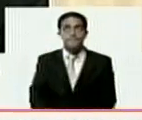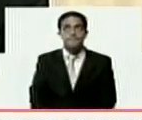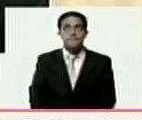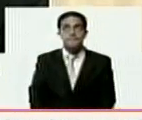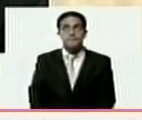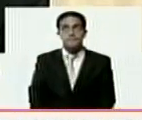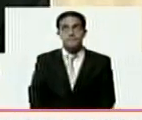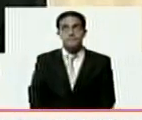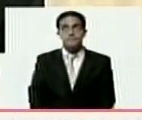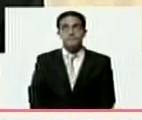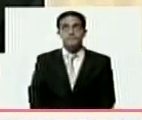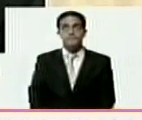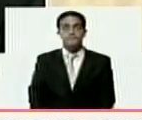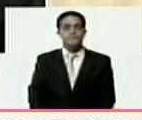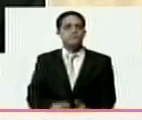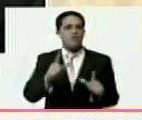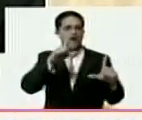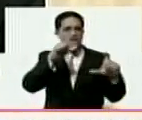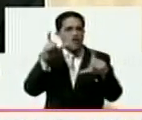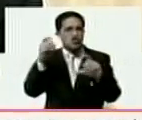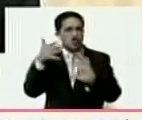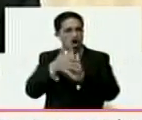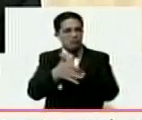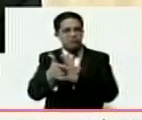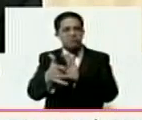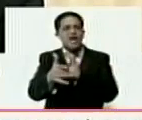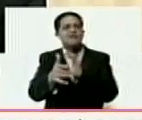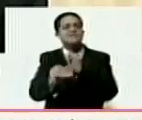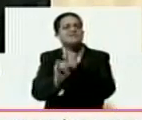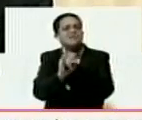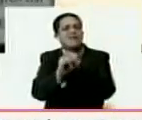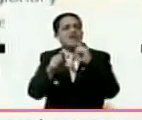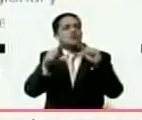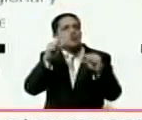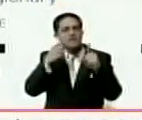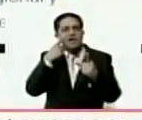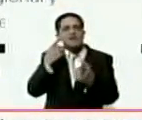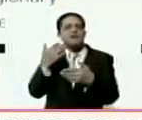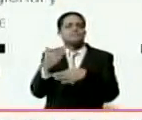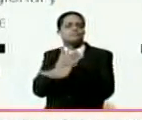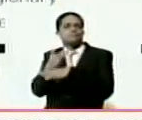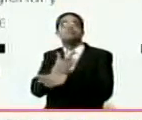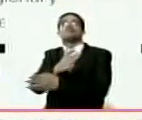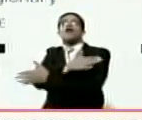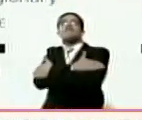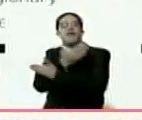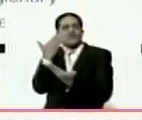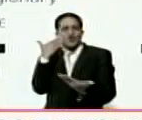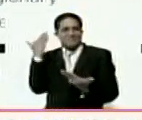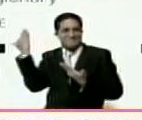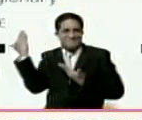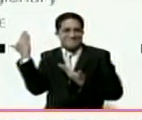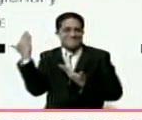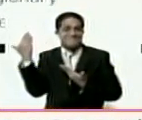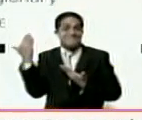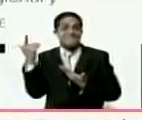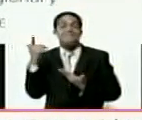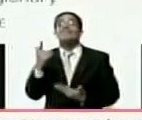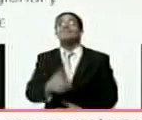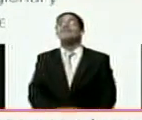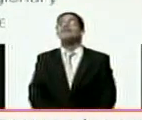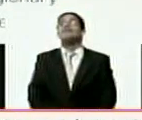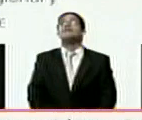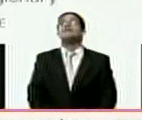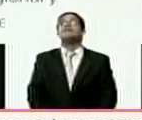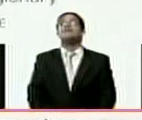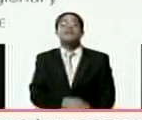de unos de las redes sociales donde compartieron y se abrazaron. Bueno, estuvo el almirante